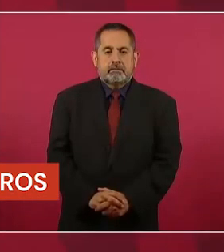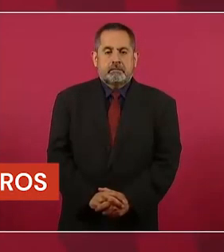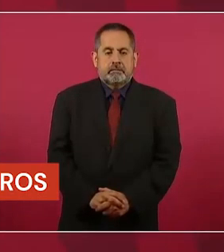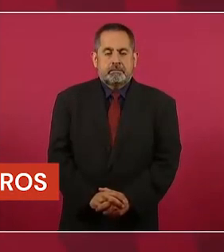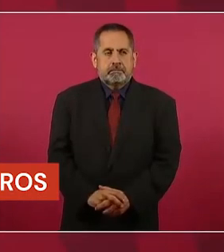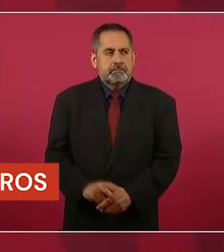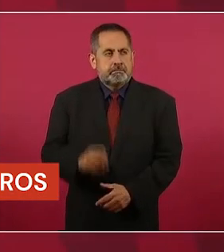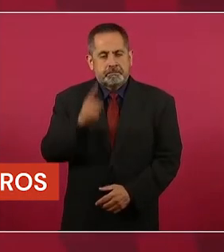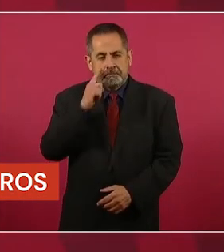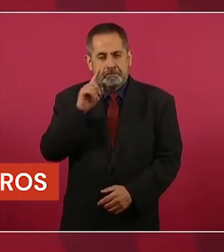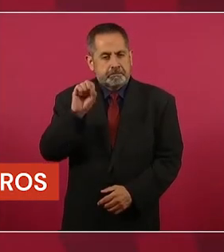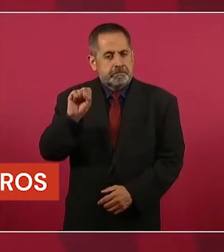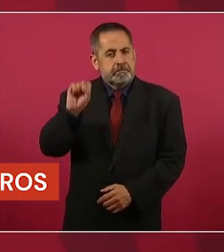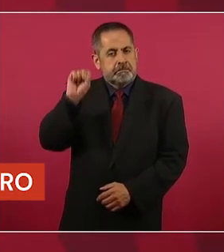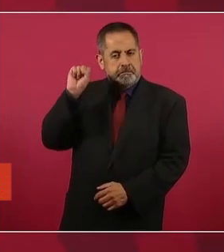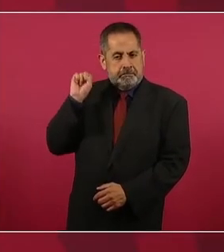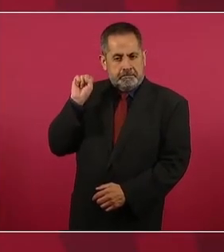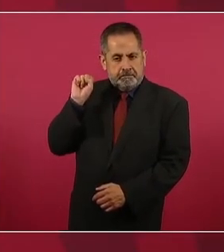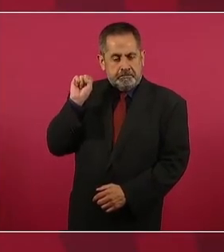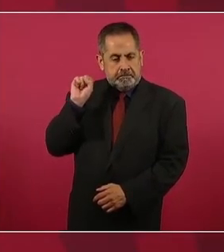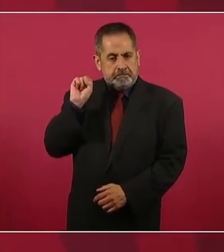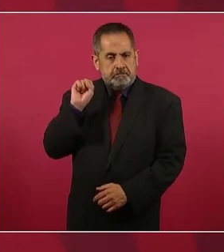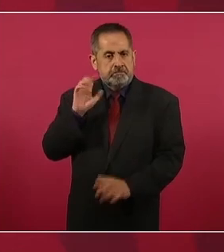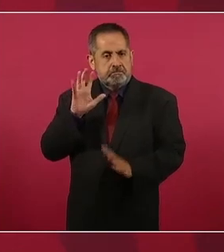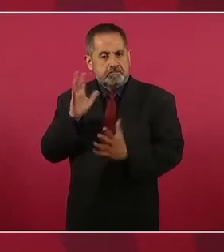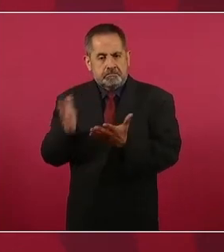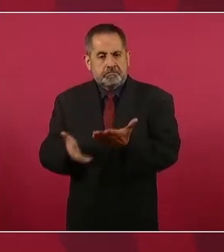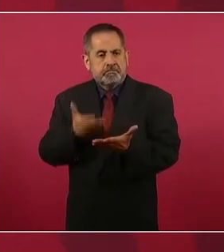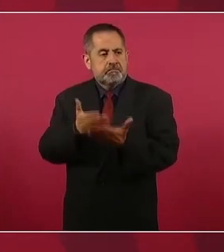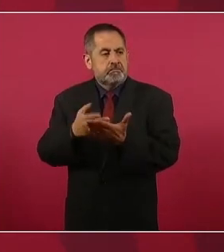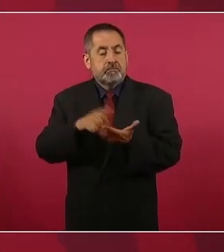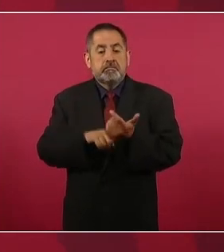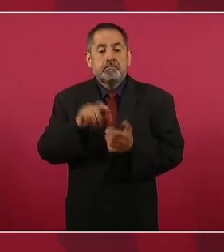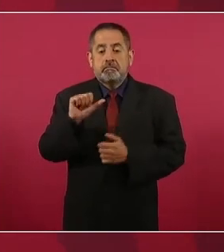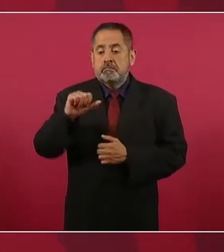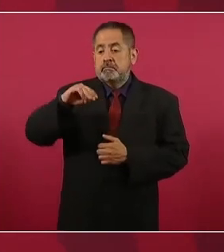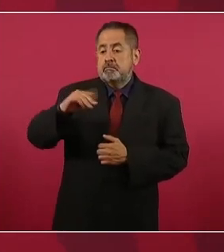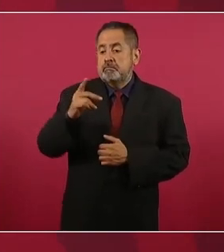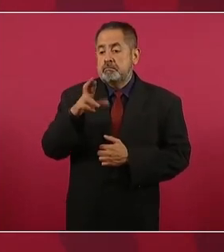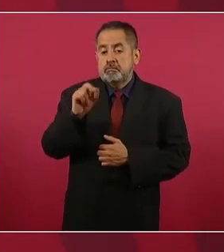el sábado se presentaron amparos